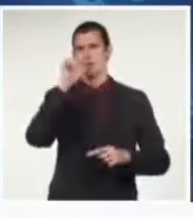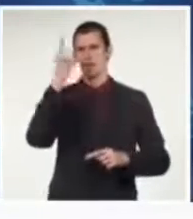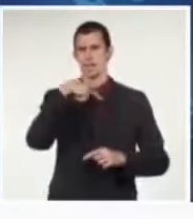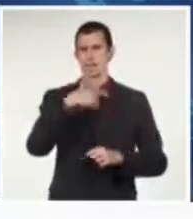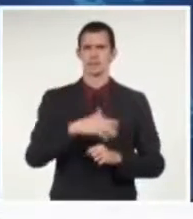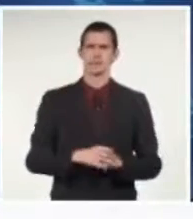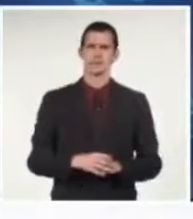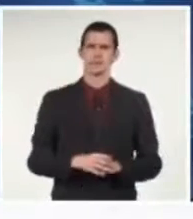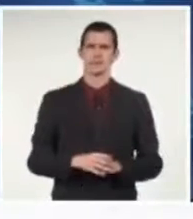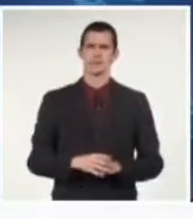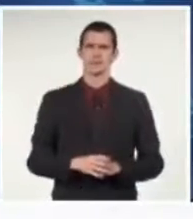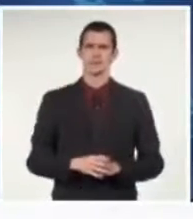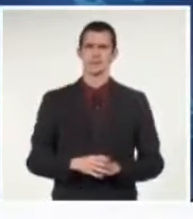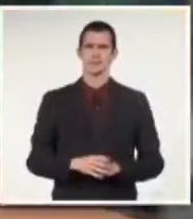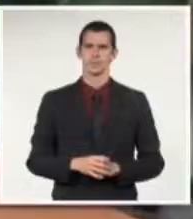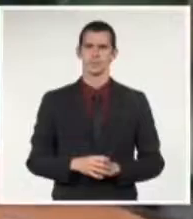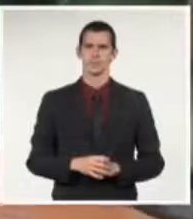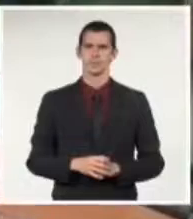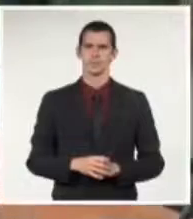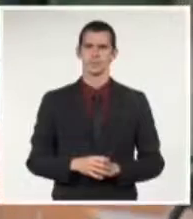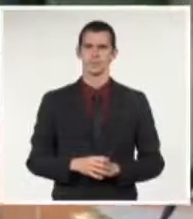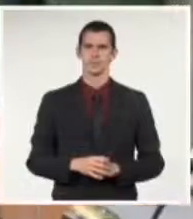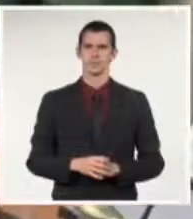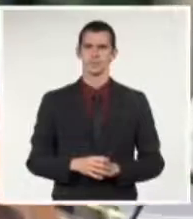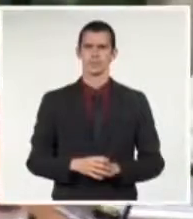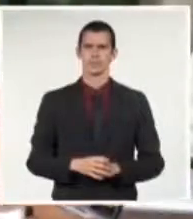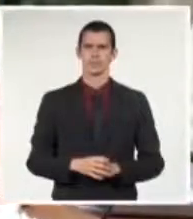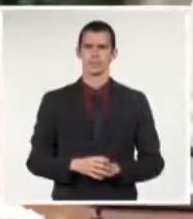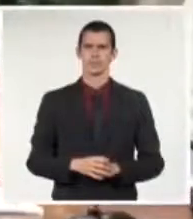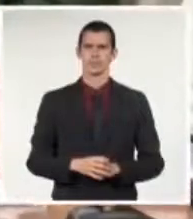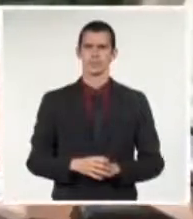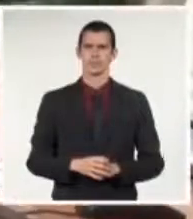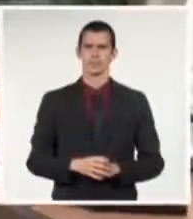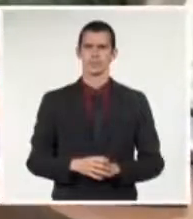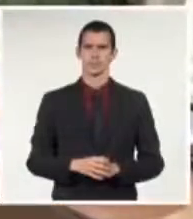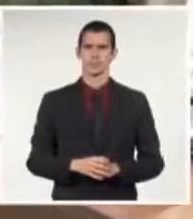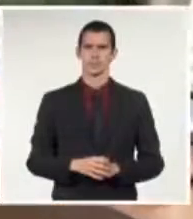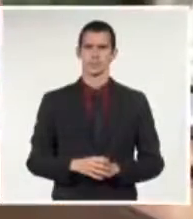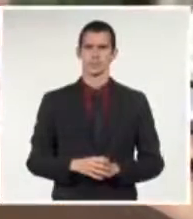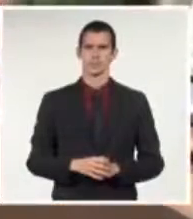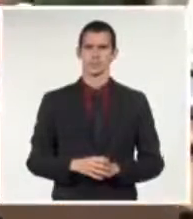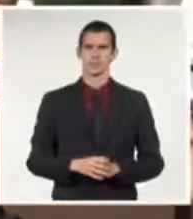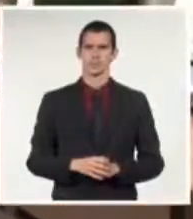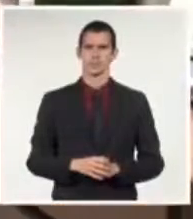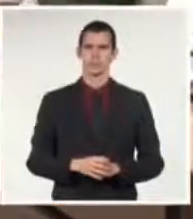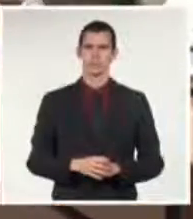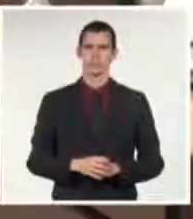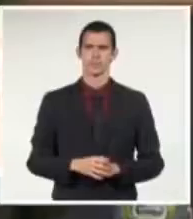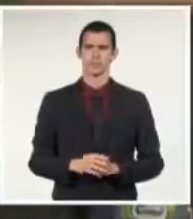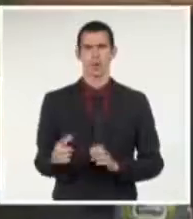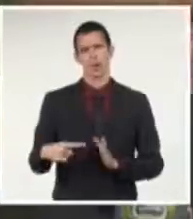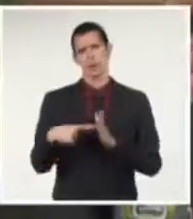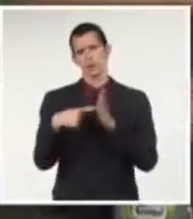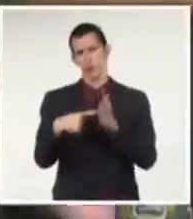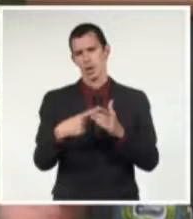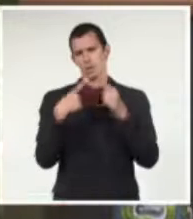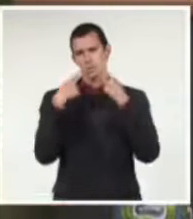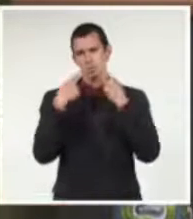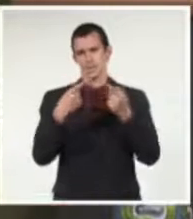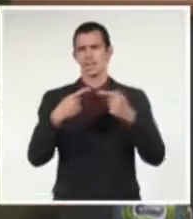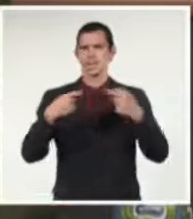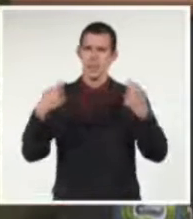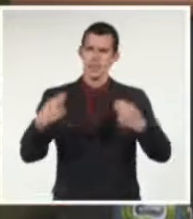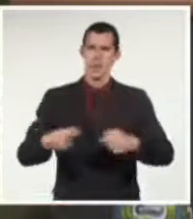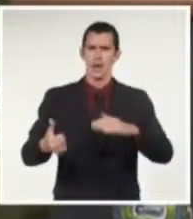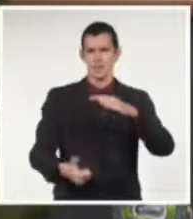ambos miembros del Buró Político. A priorizar y agilizar el traslado de materiales de construcción hacia Pinar del Río, llamó el presidente de la